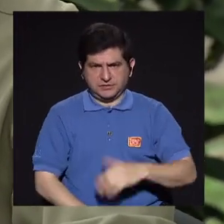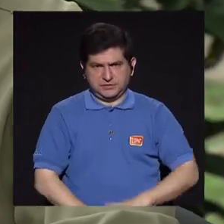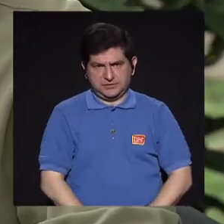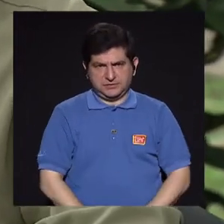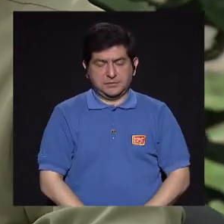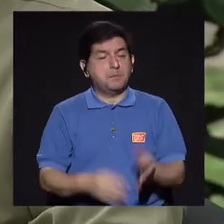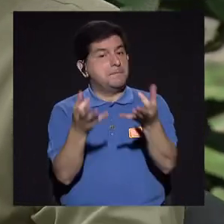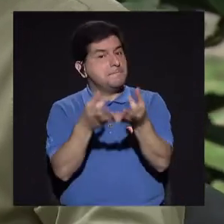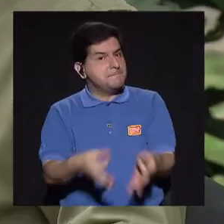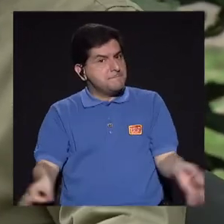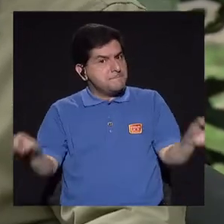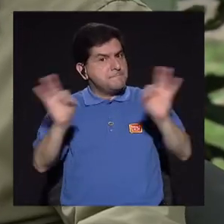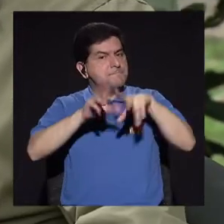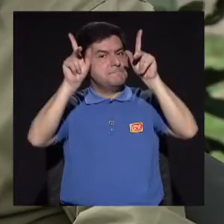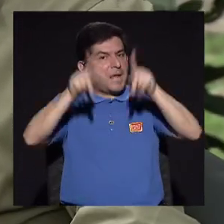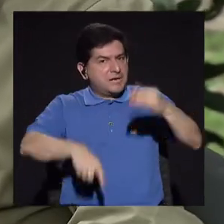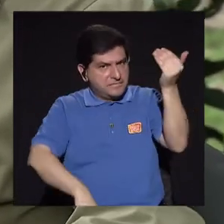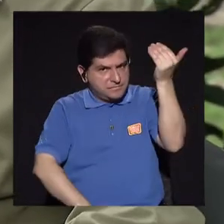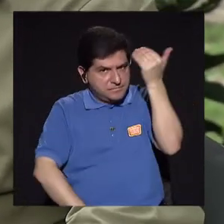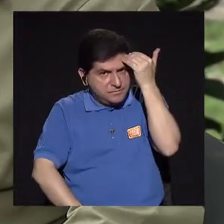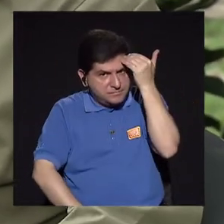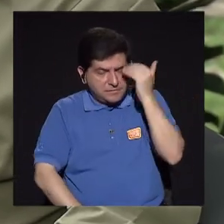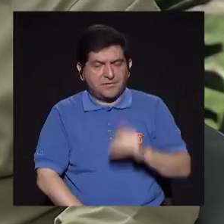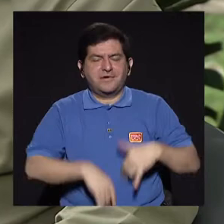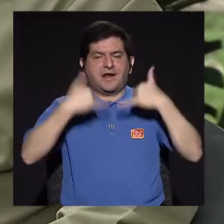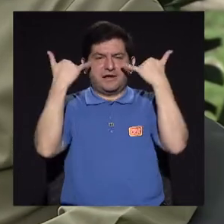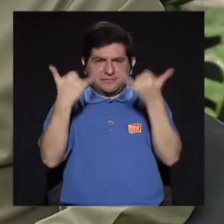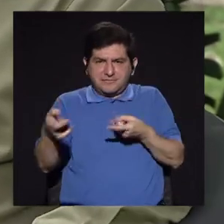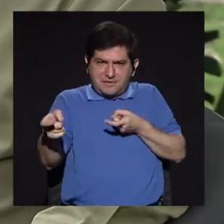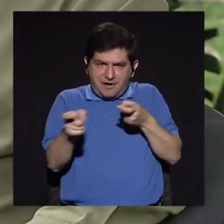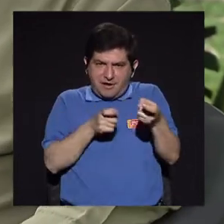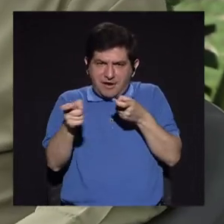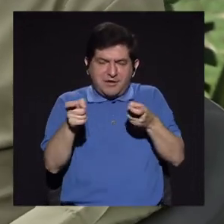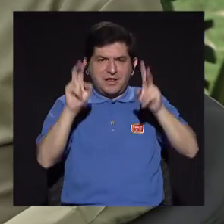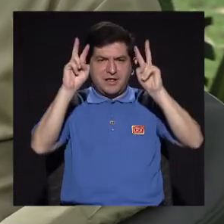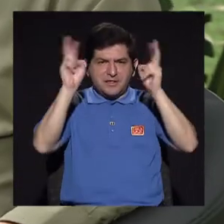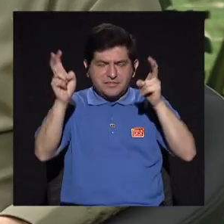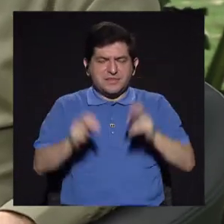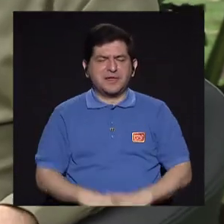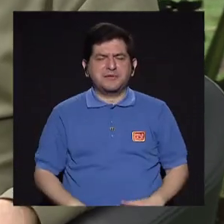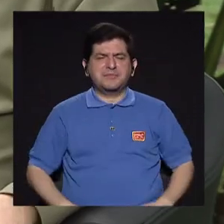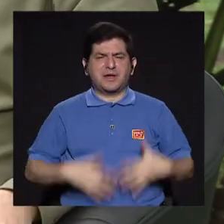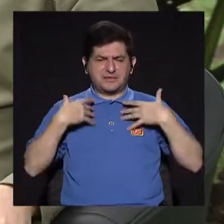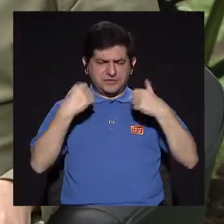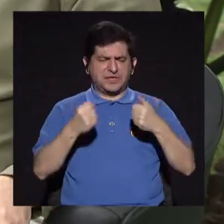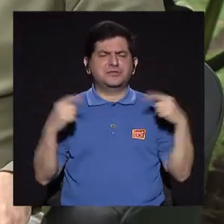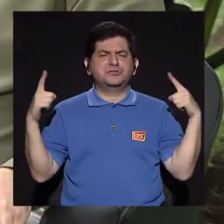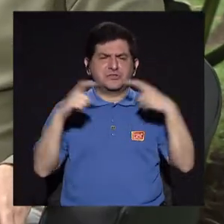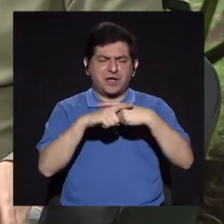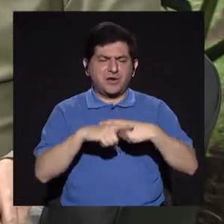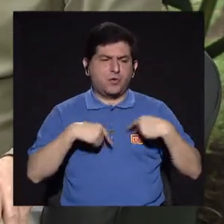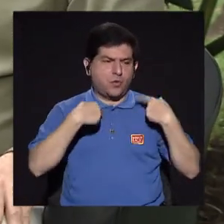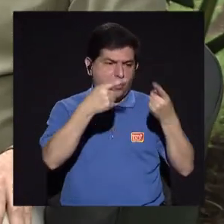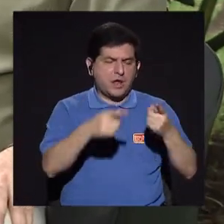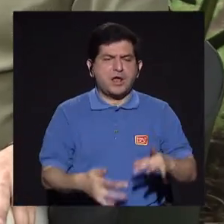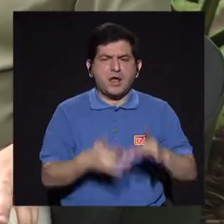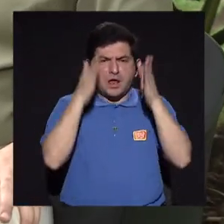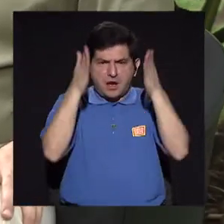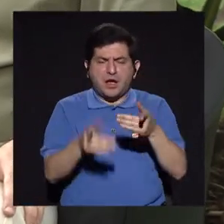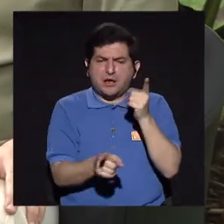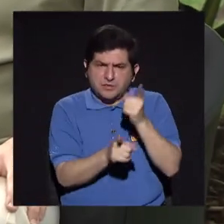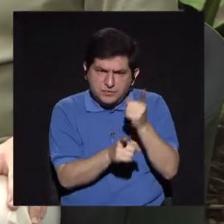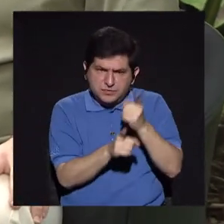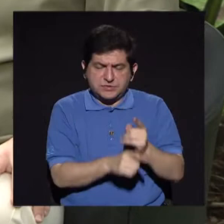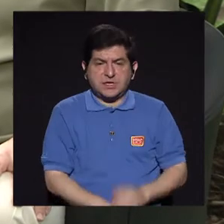que sí es importante que la persona sepa que ya en el manejo de temas de salud complejo debe ir al especialista más